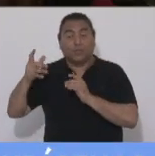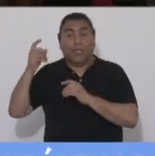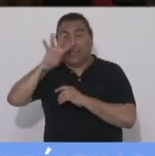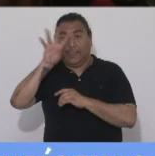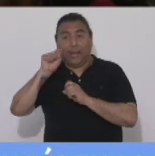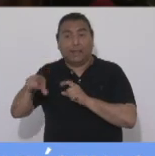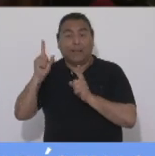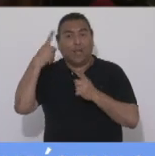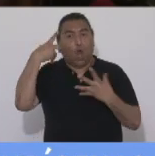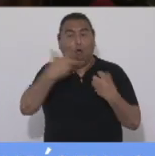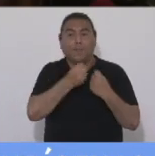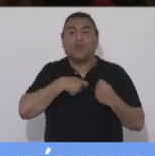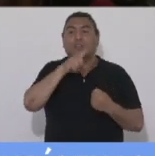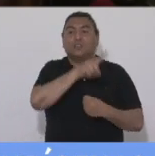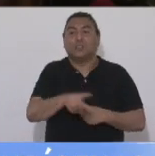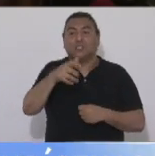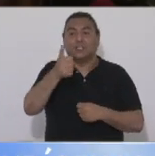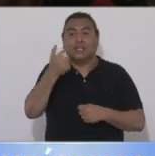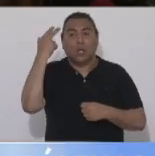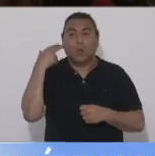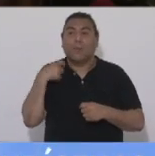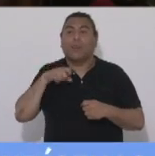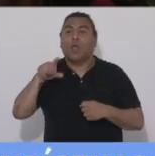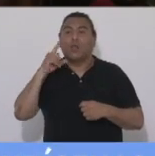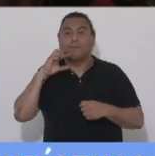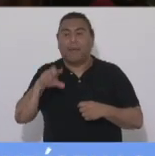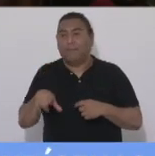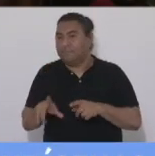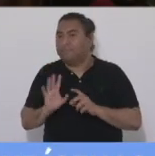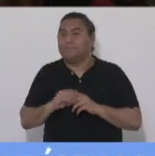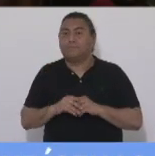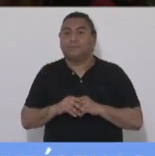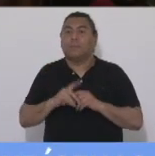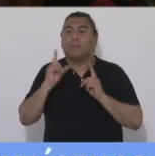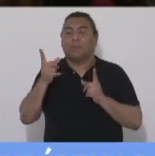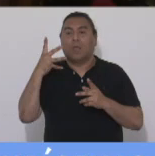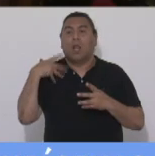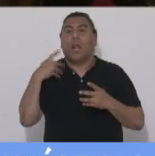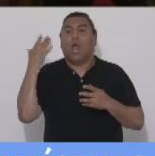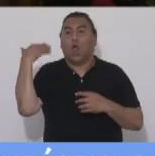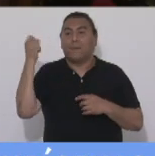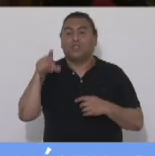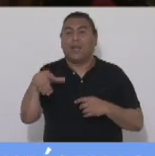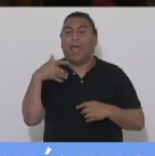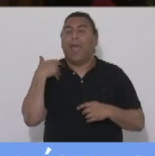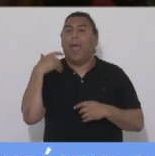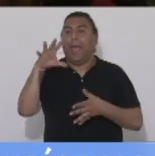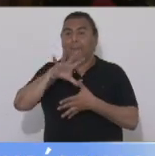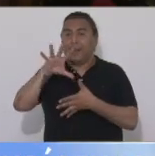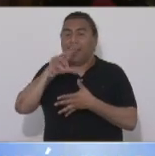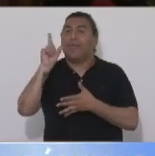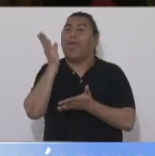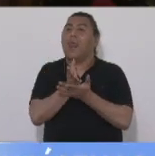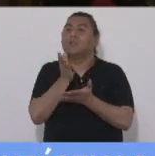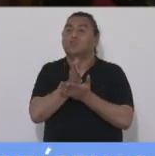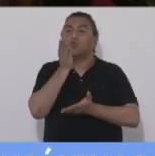El Convenio 169 de la OIT, la Convención Americana sobre Derechos Humanos y